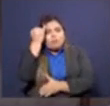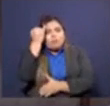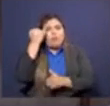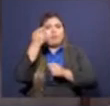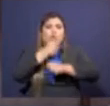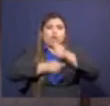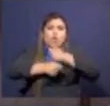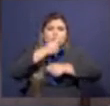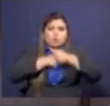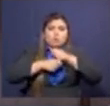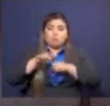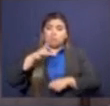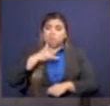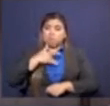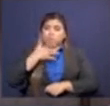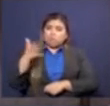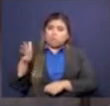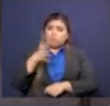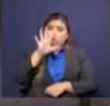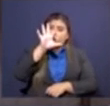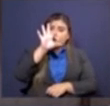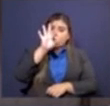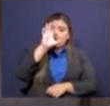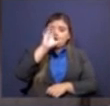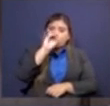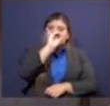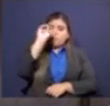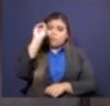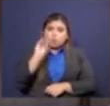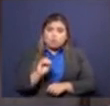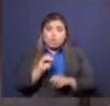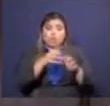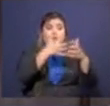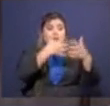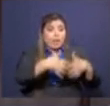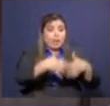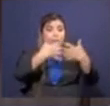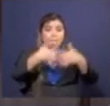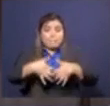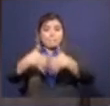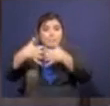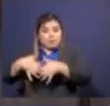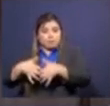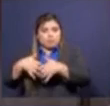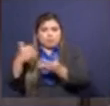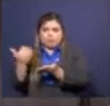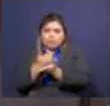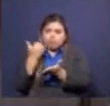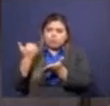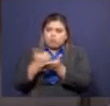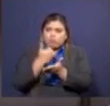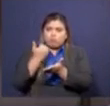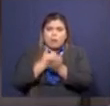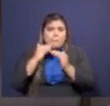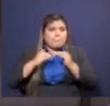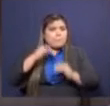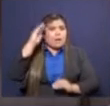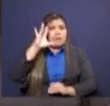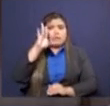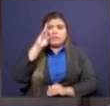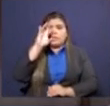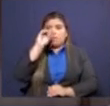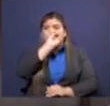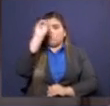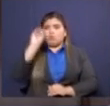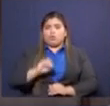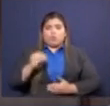representan alrededor del 90% de las empresas y generan más del 70% de los